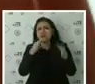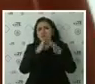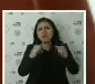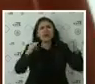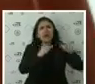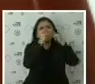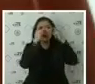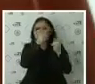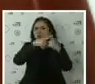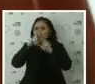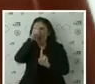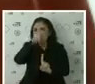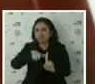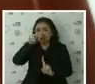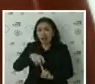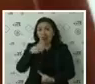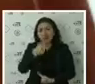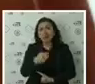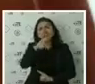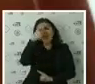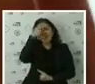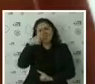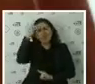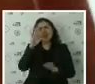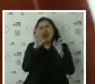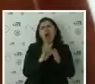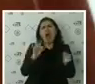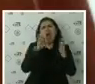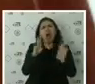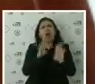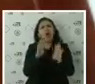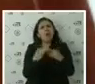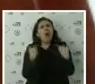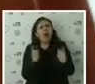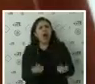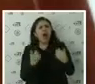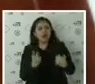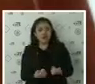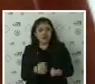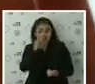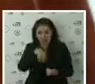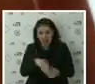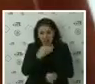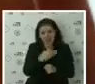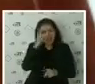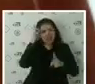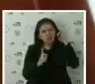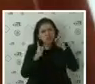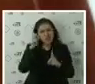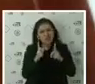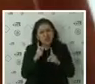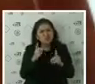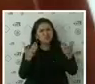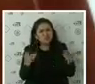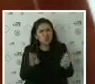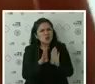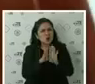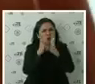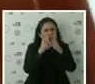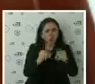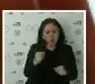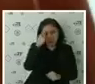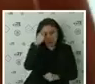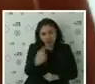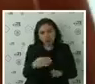instituciones educativas. Es muy fácil hablar y me gusta mucho conceptualizar, pero aquí la gran duda es si la resolución o la solución a todo